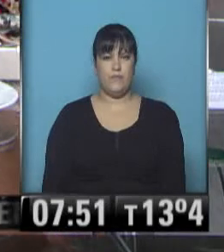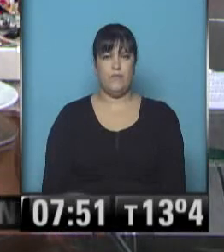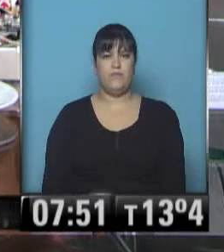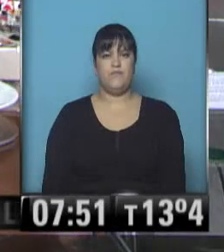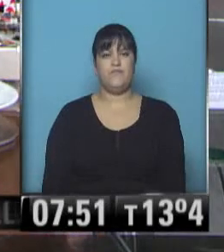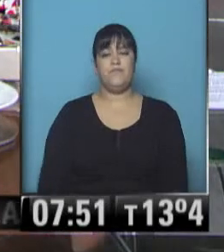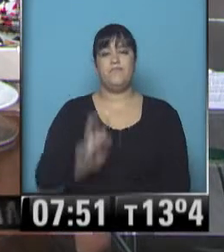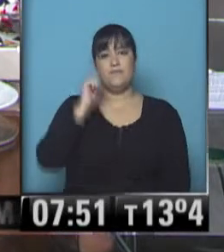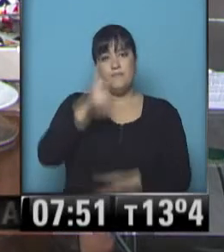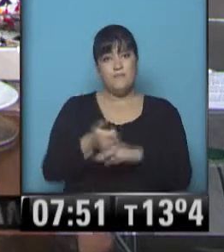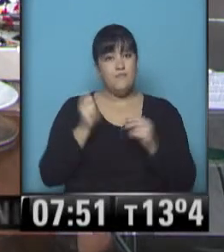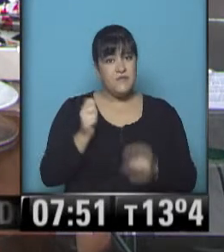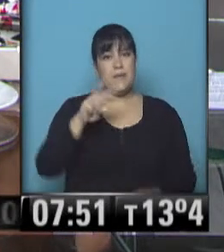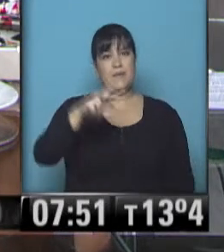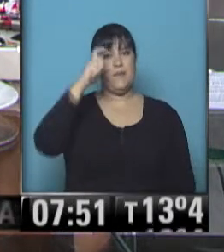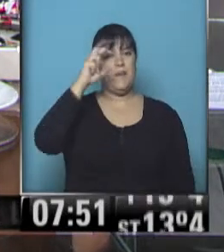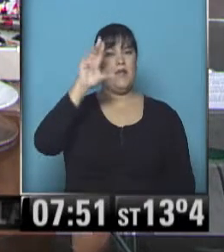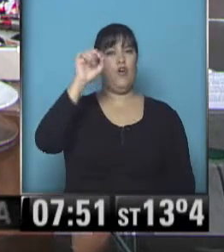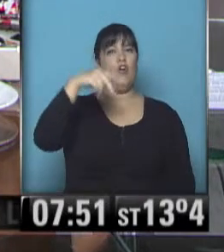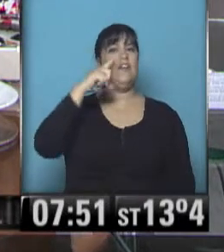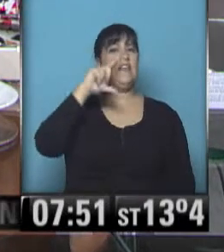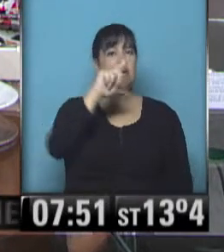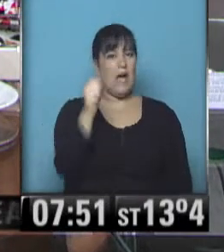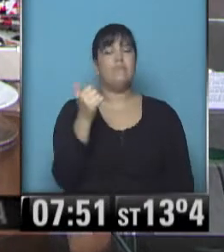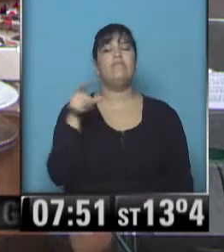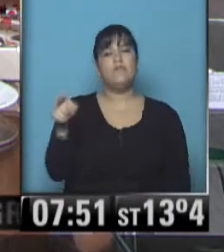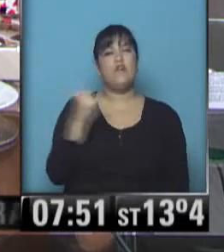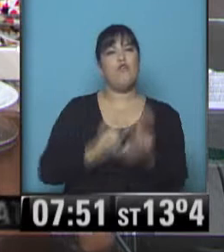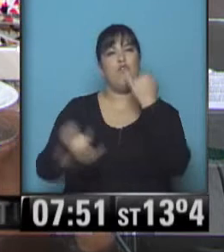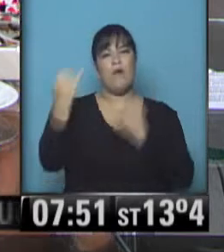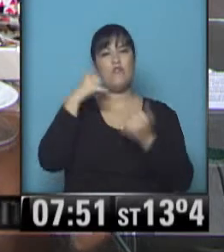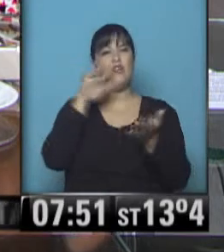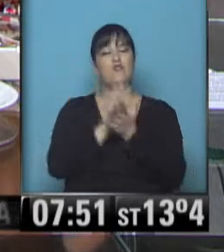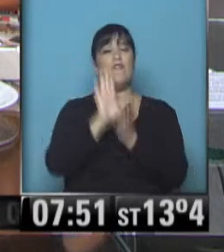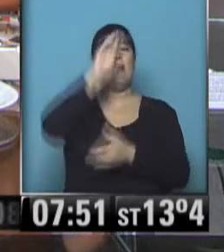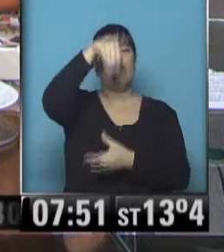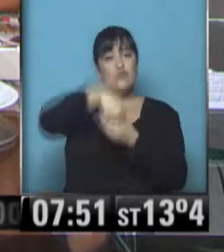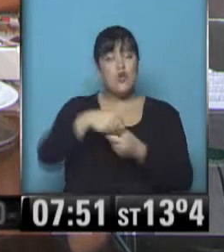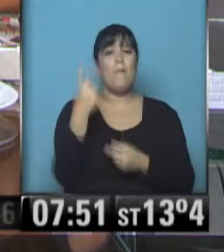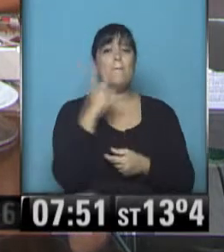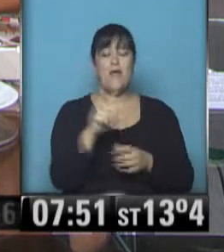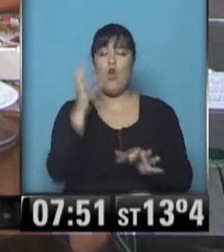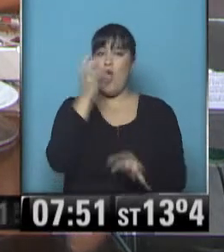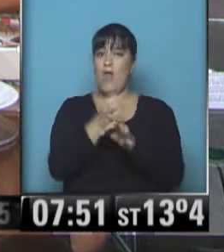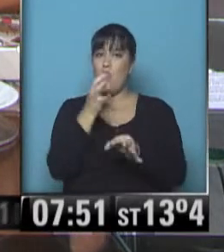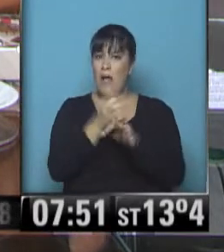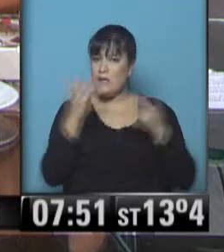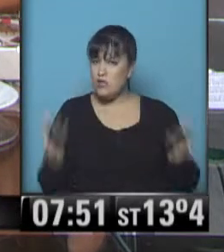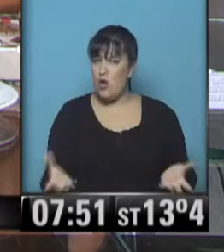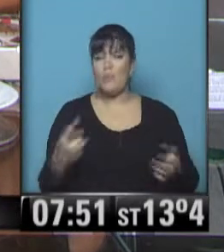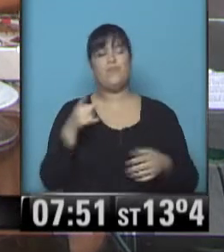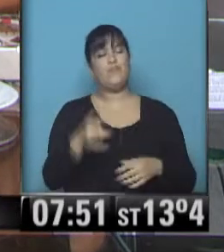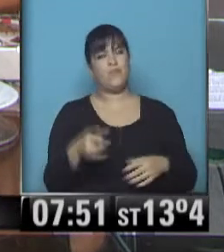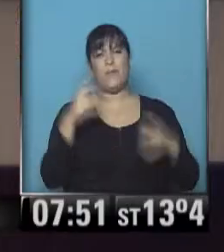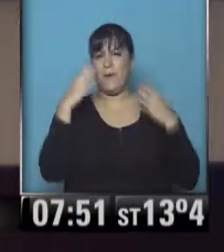Y está con nosotros Verónica González y nos va a contar la inclusión, pero en el campo de la educación también, Alejandro. Vero, buen día,